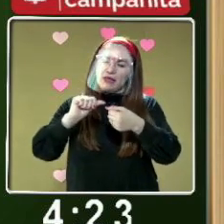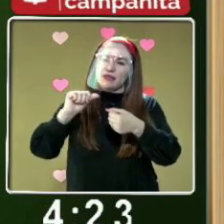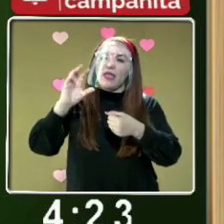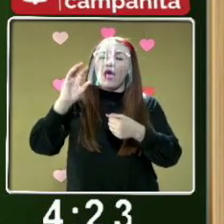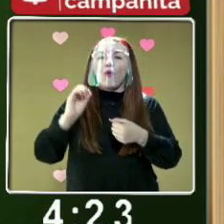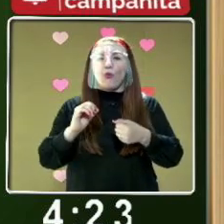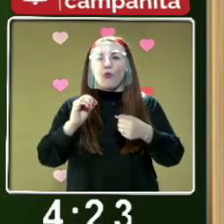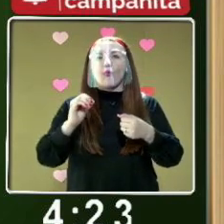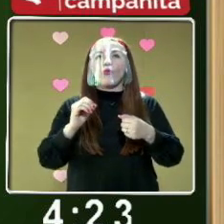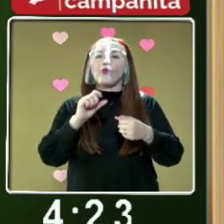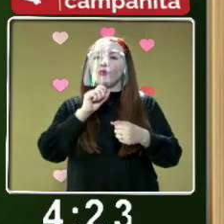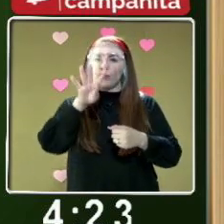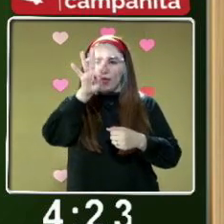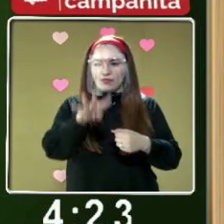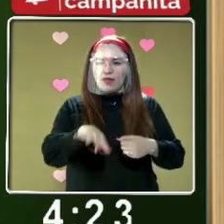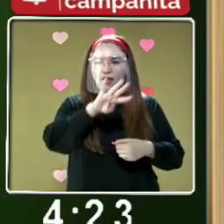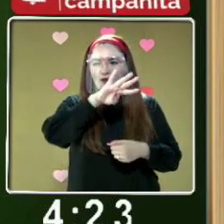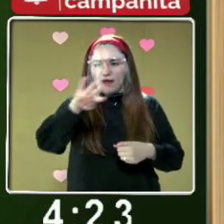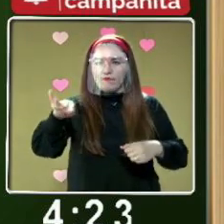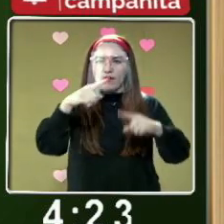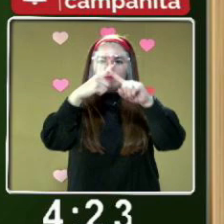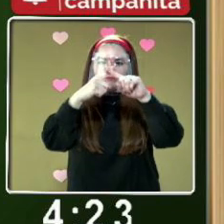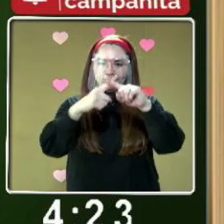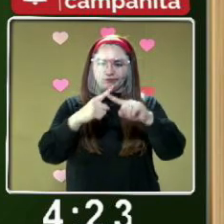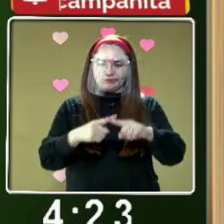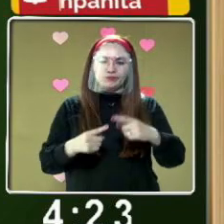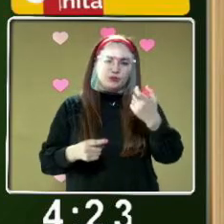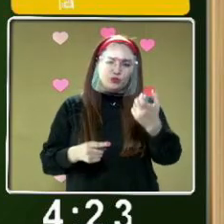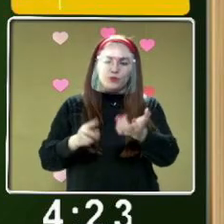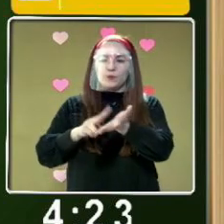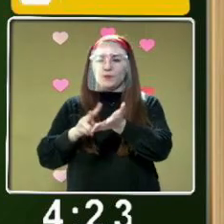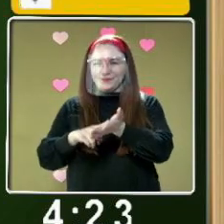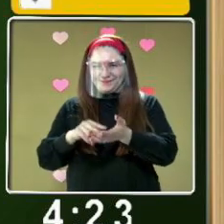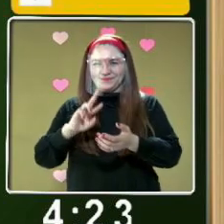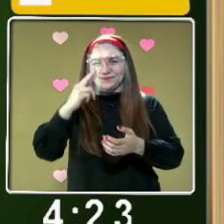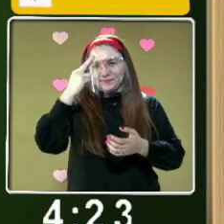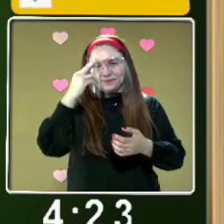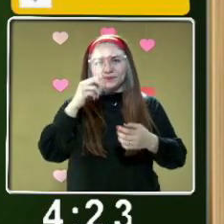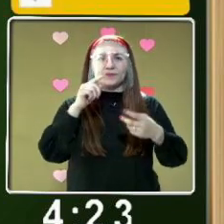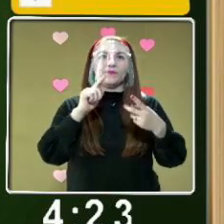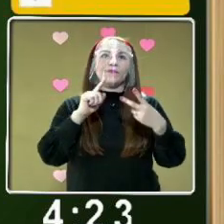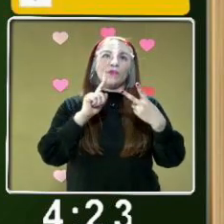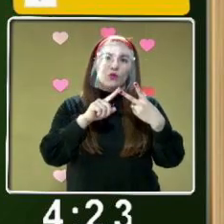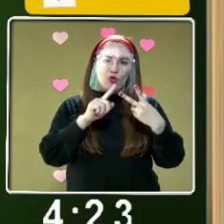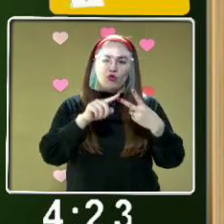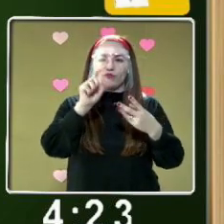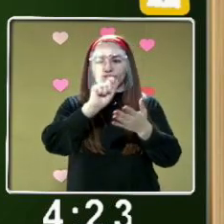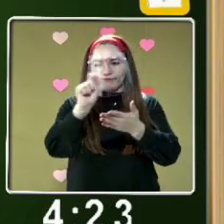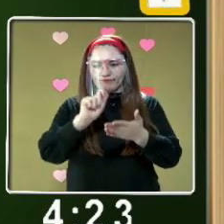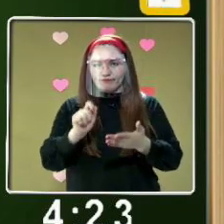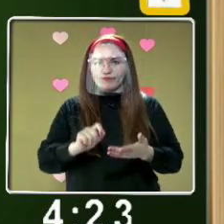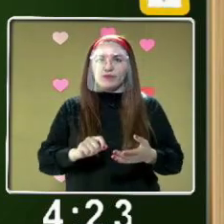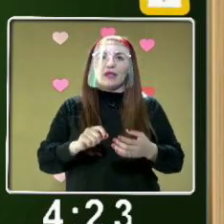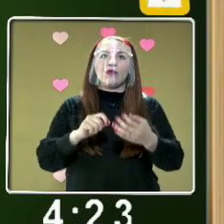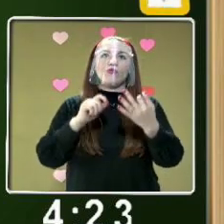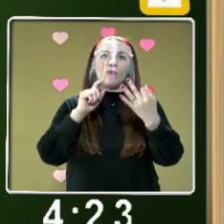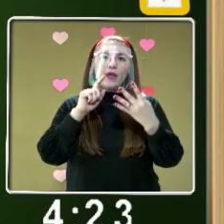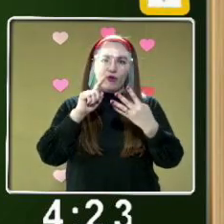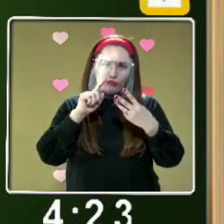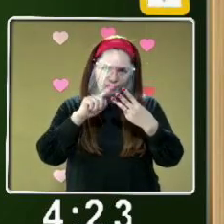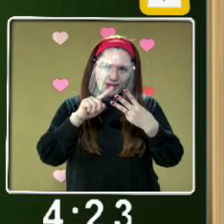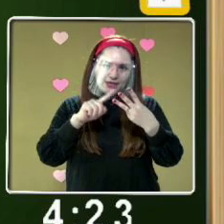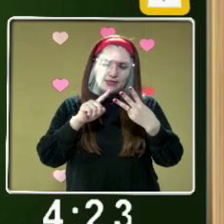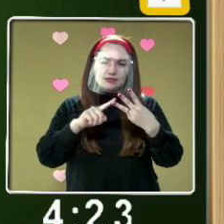o en una tabla pues con precio y cantidad. Número 2, completamos las tablas. Y número 3, resolvimos